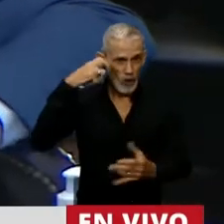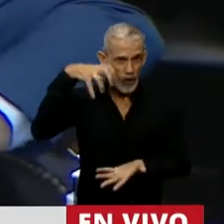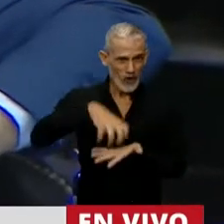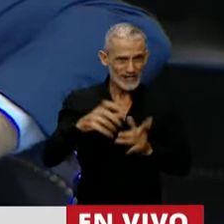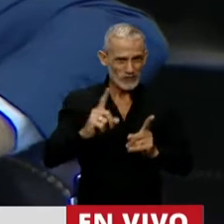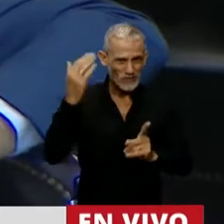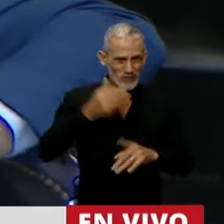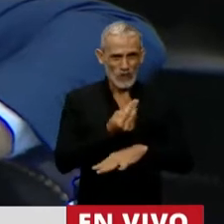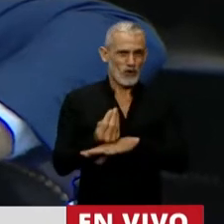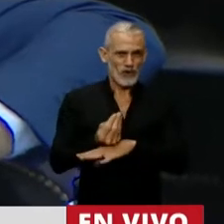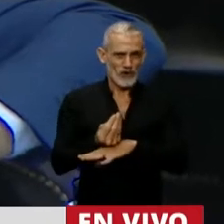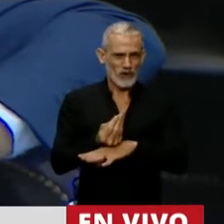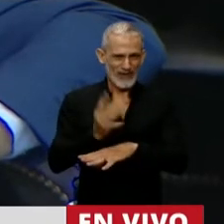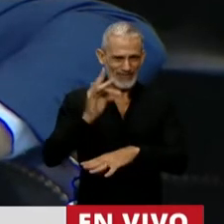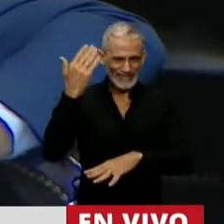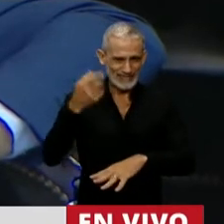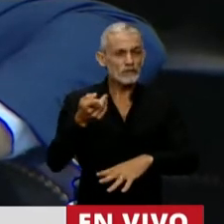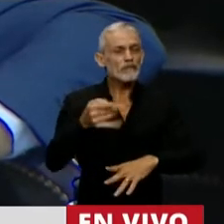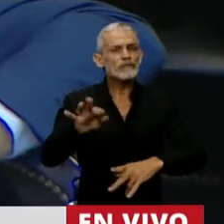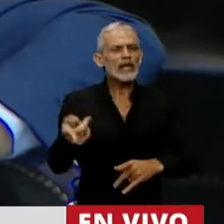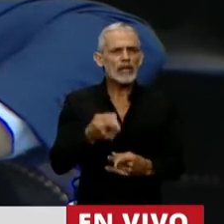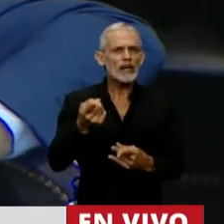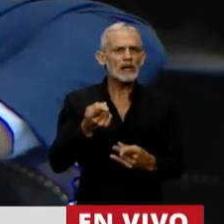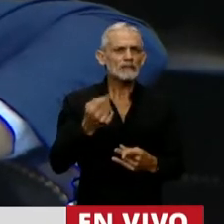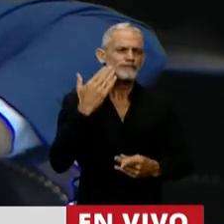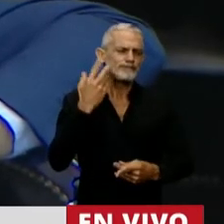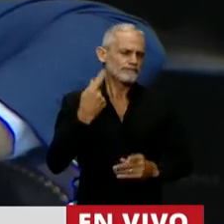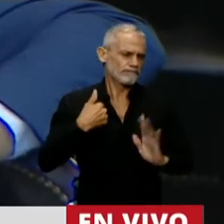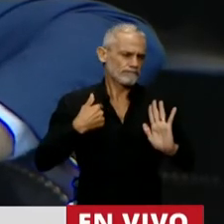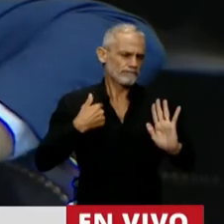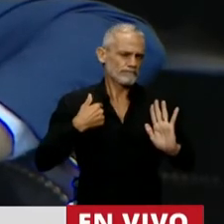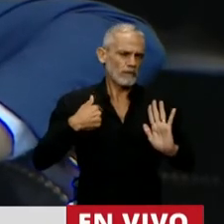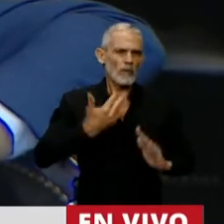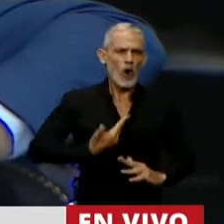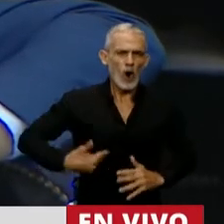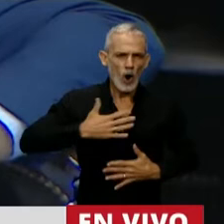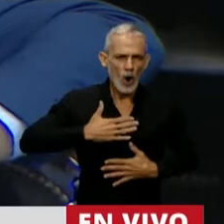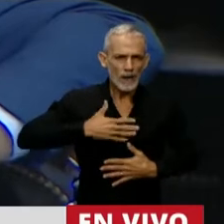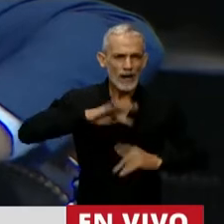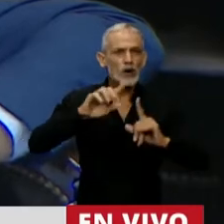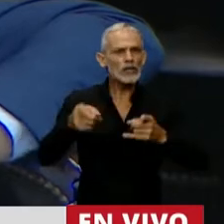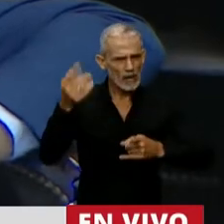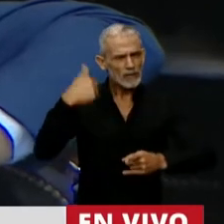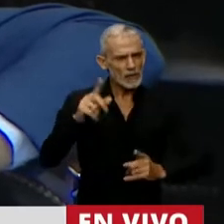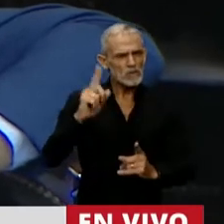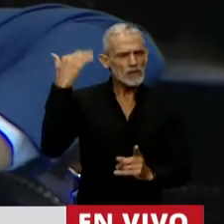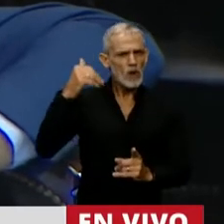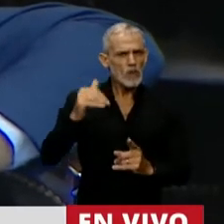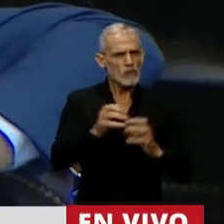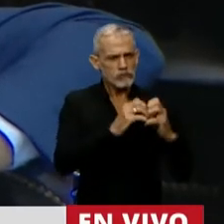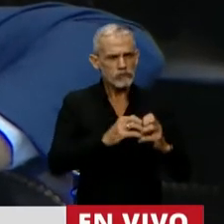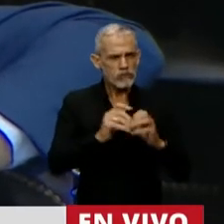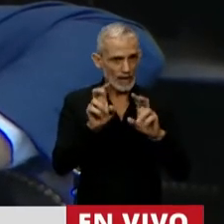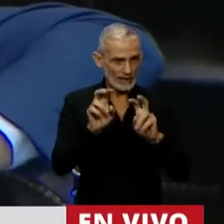aparte tendría también algún grado de hipocresía porque nuestro propio gobierno también habilitó el debate de este tema